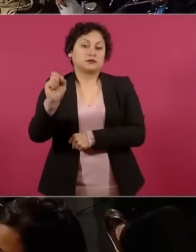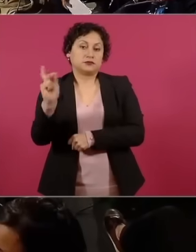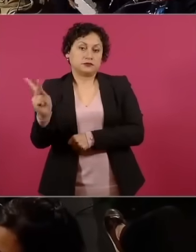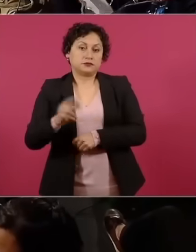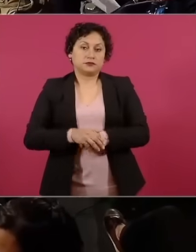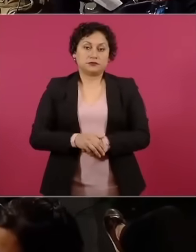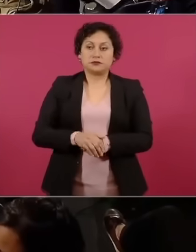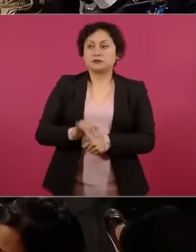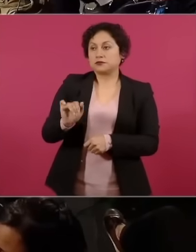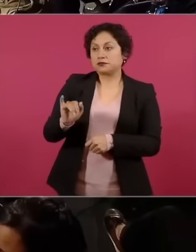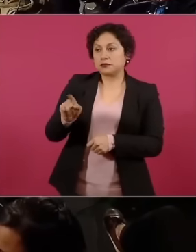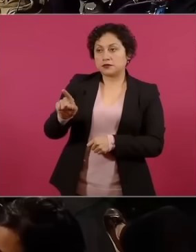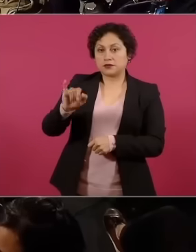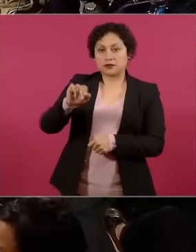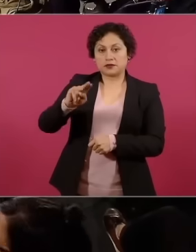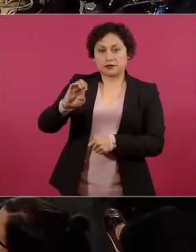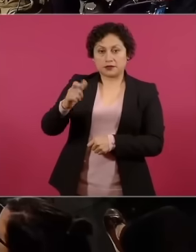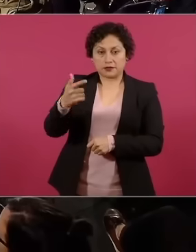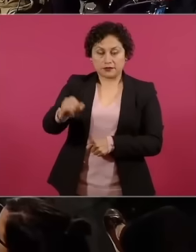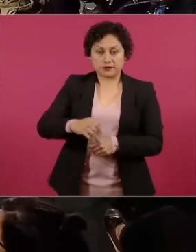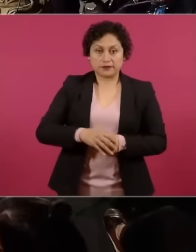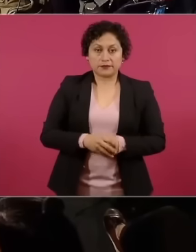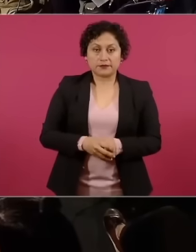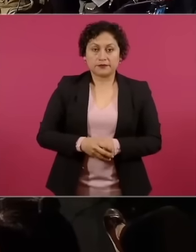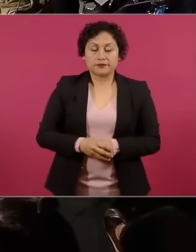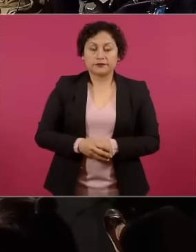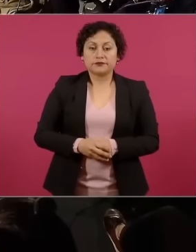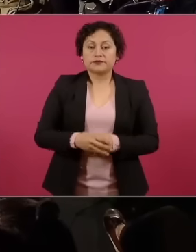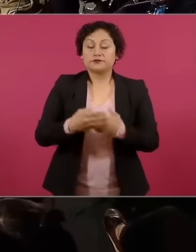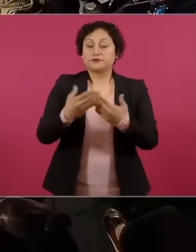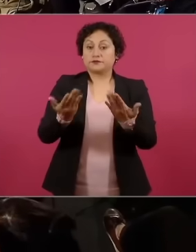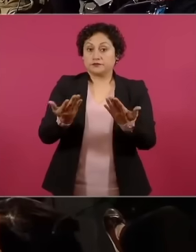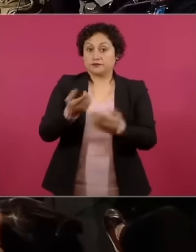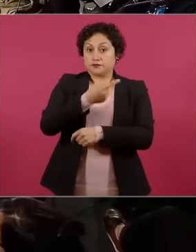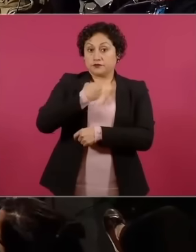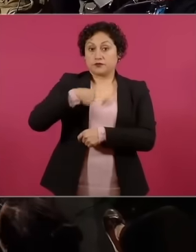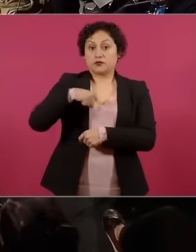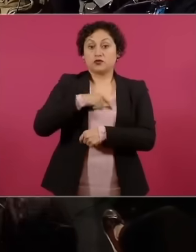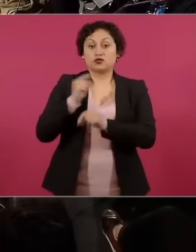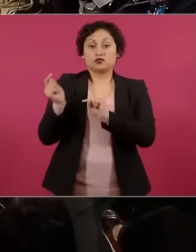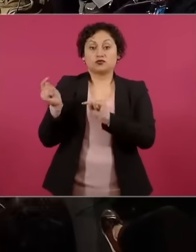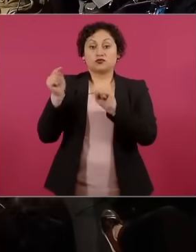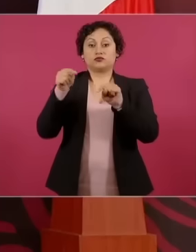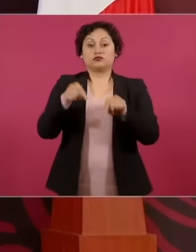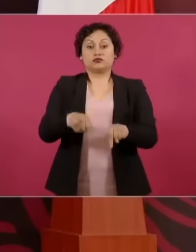del INEGI. Entonces, nosotros llegamos aquí.